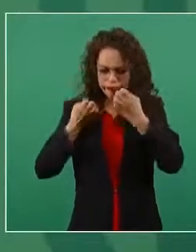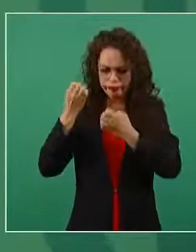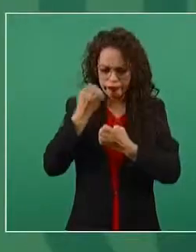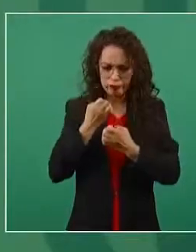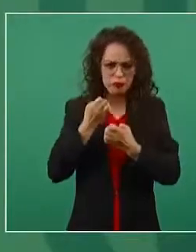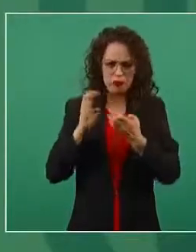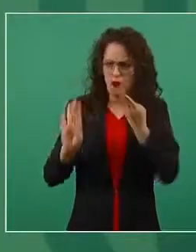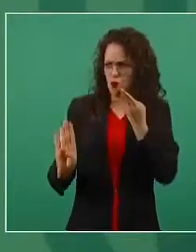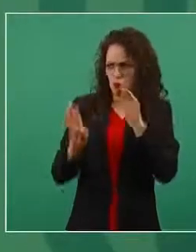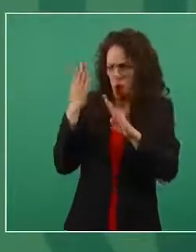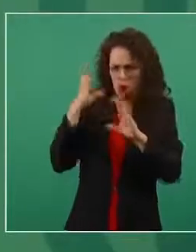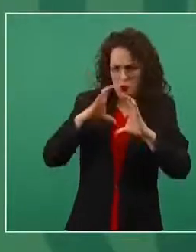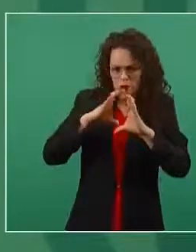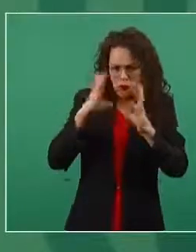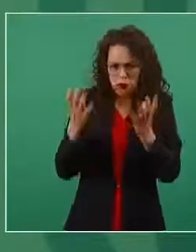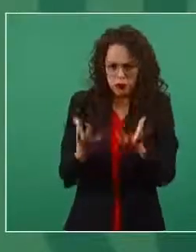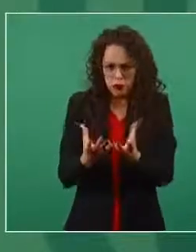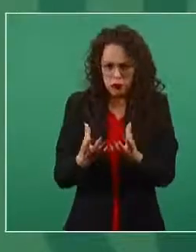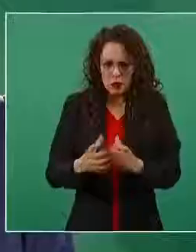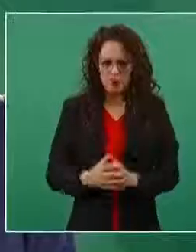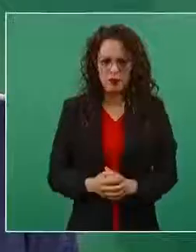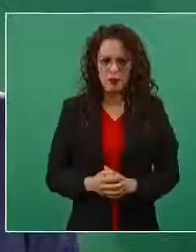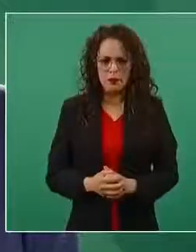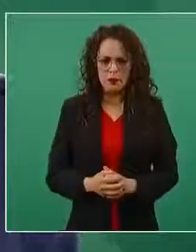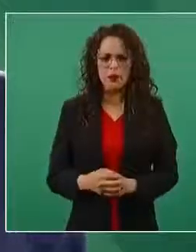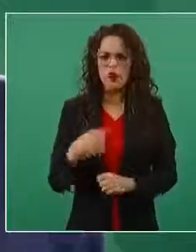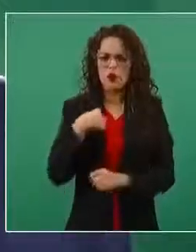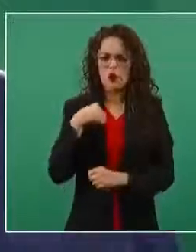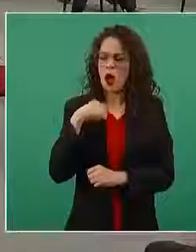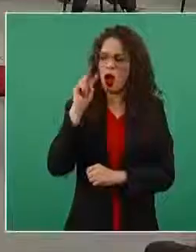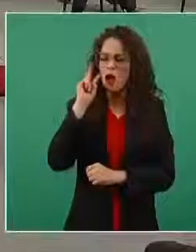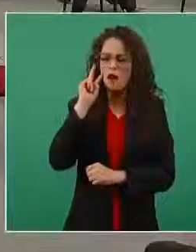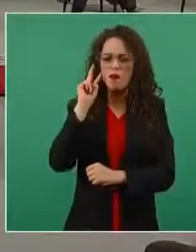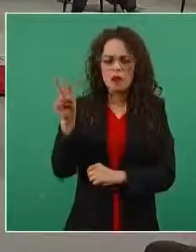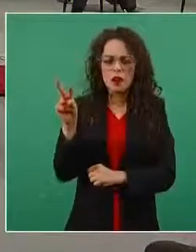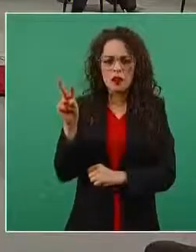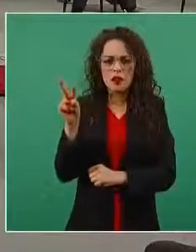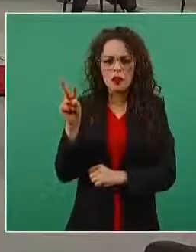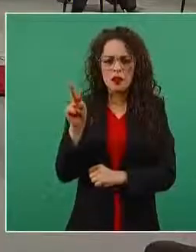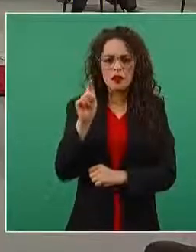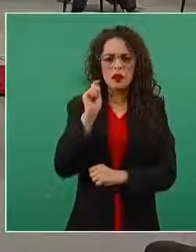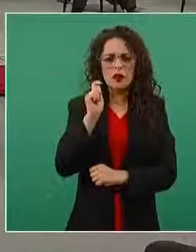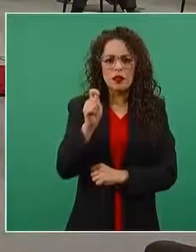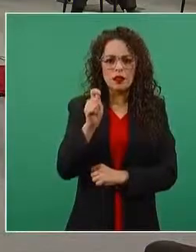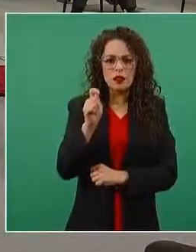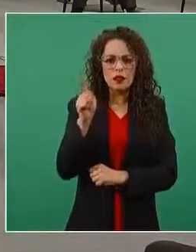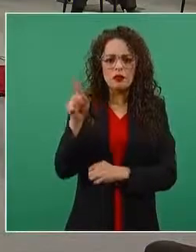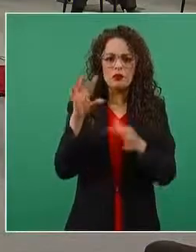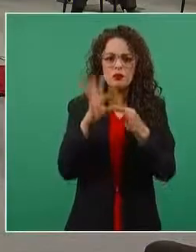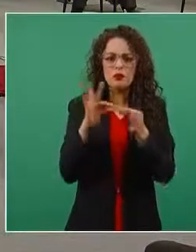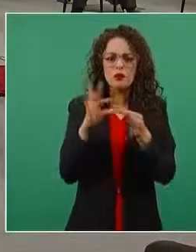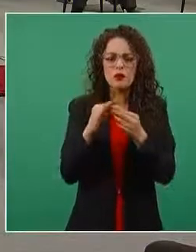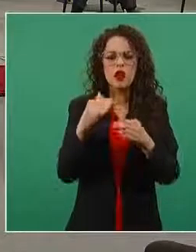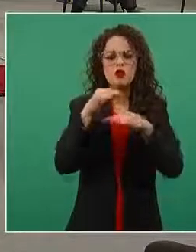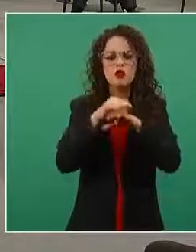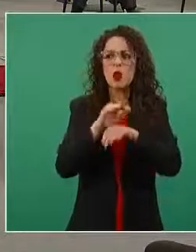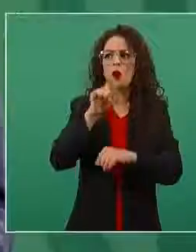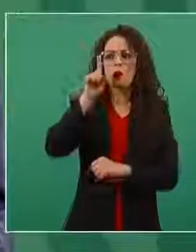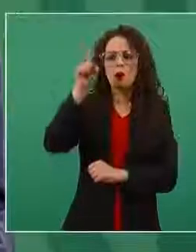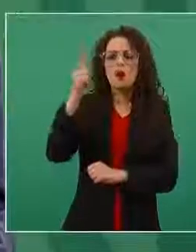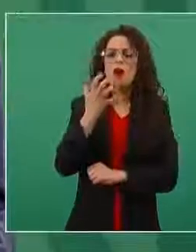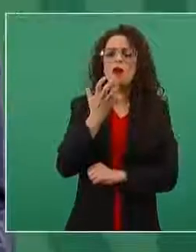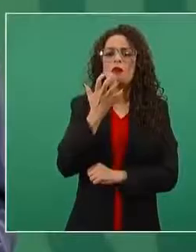mundo. Vi unas proyecciones sobre Israel de